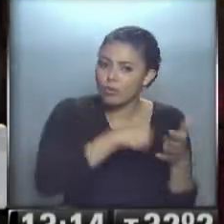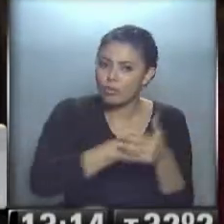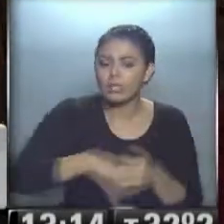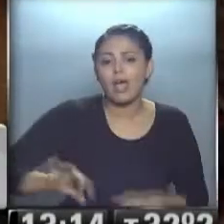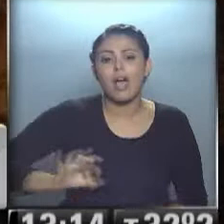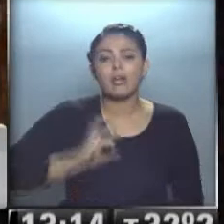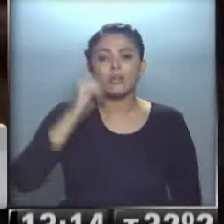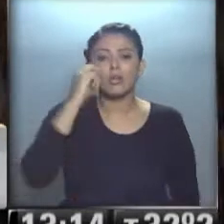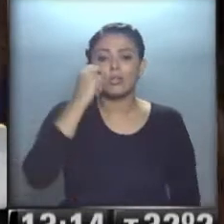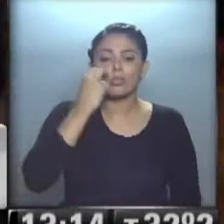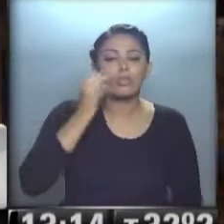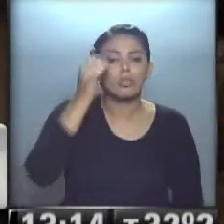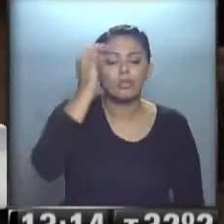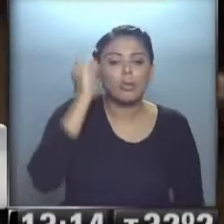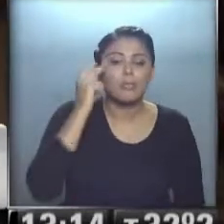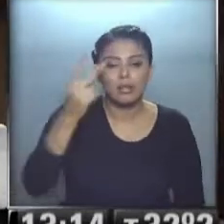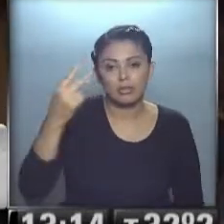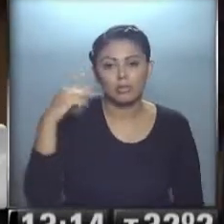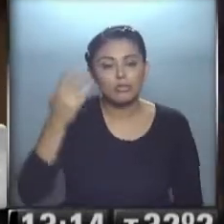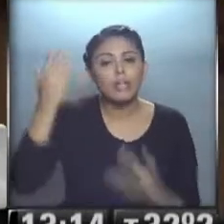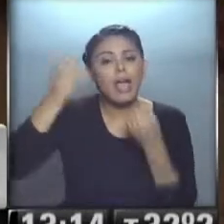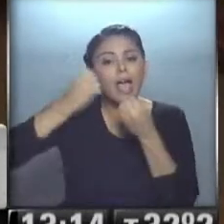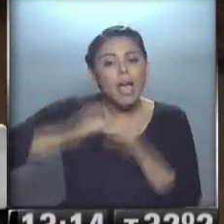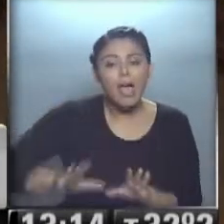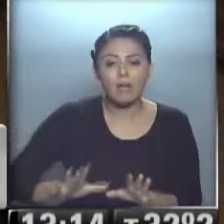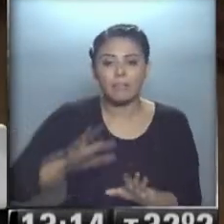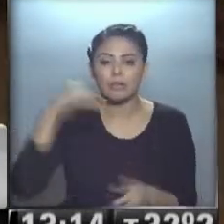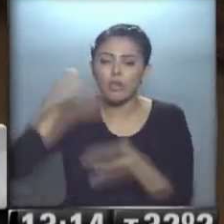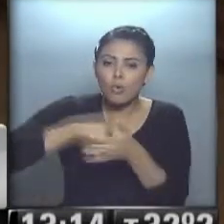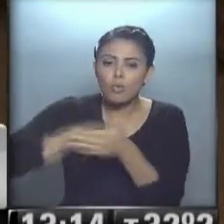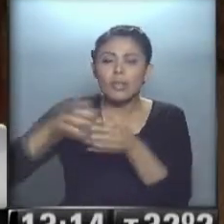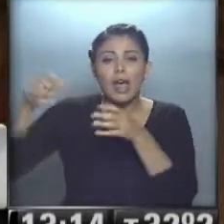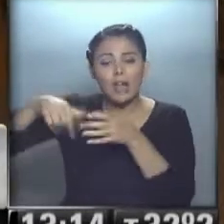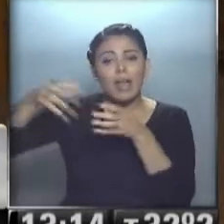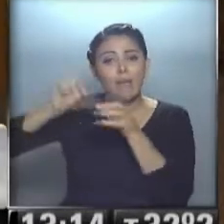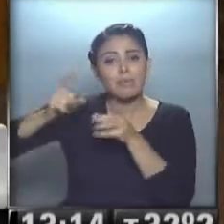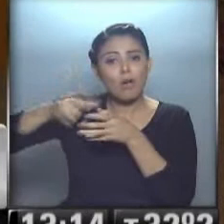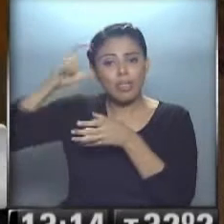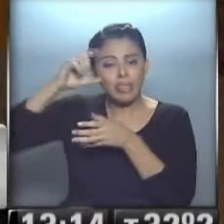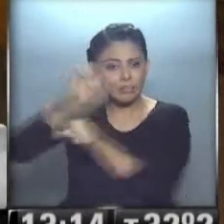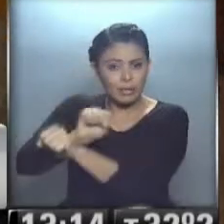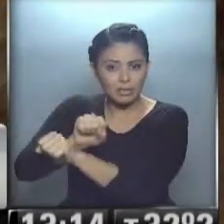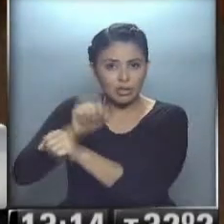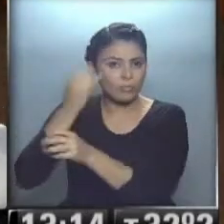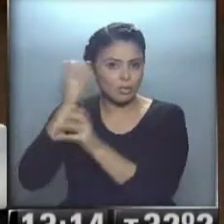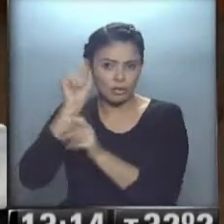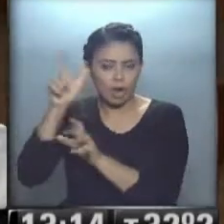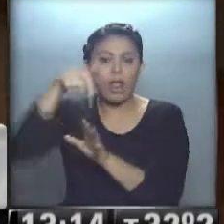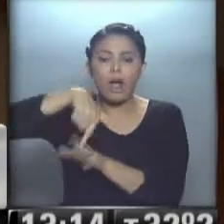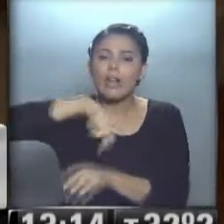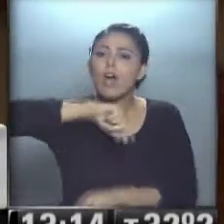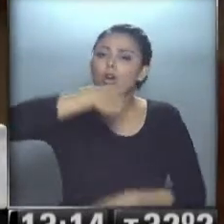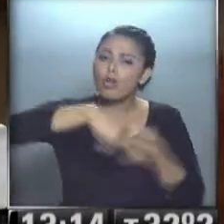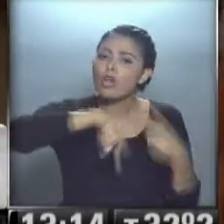empezó otra lucha que terminó y con estos 10 pero ahora empieza una nueva lucha porque ellos están